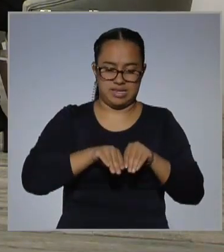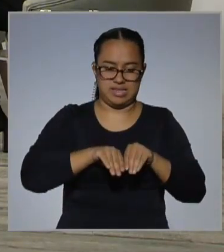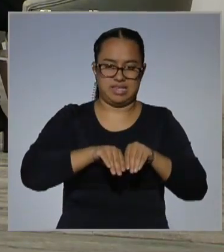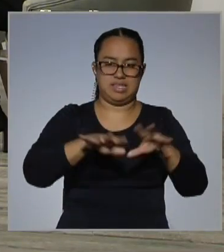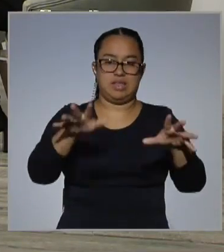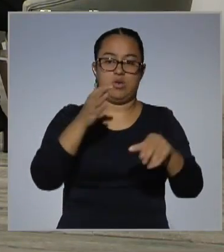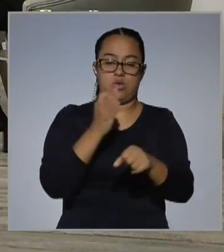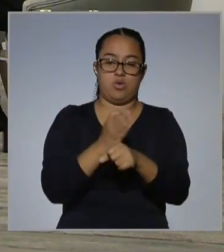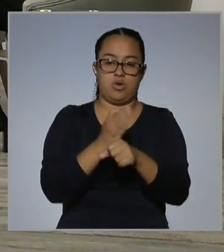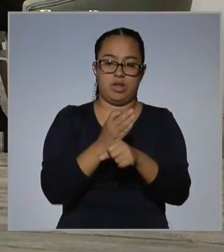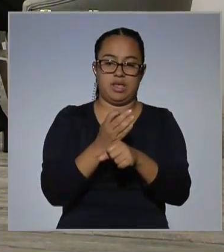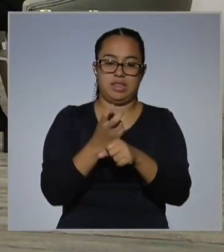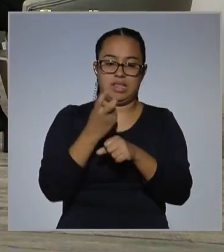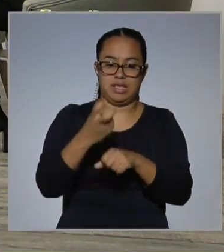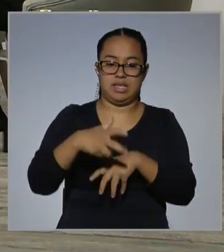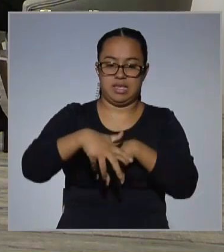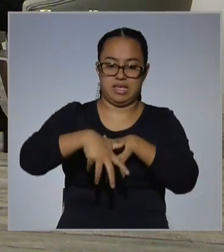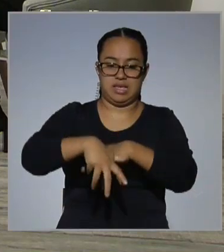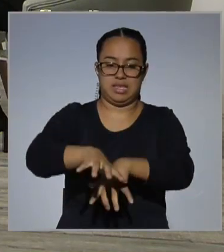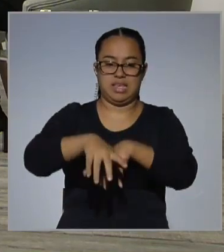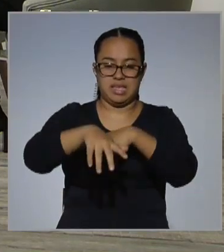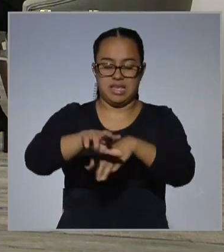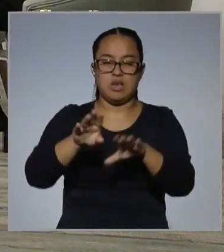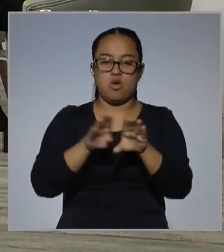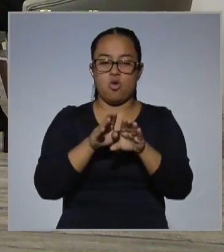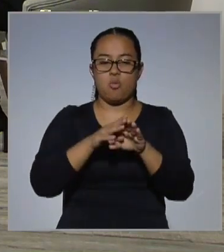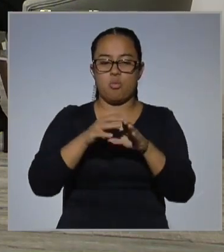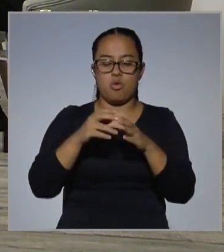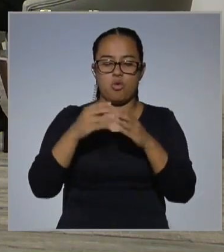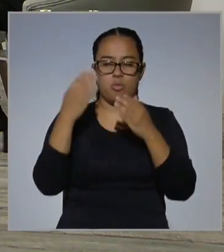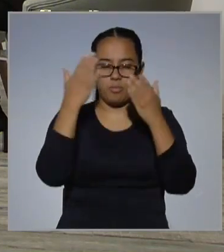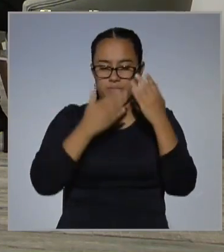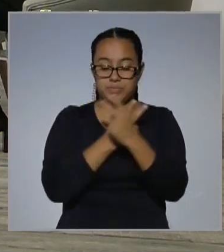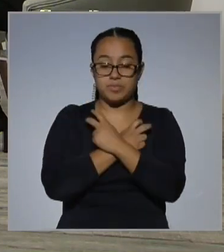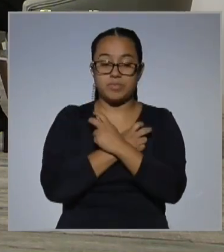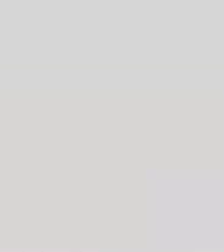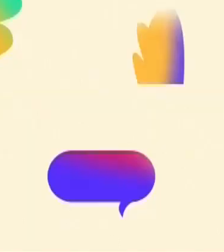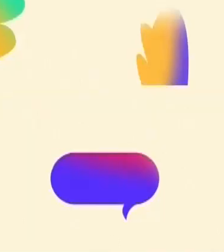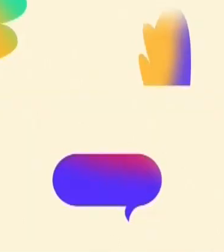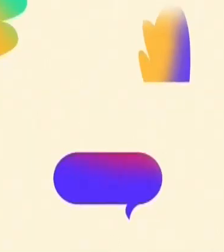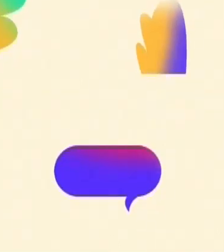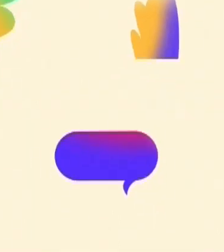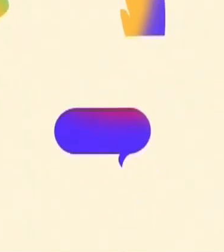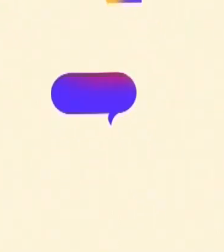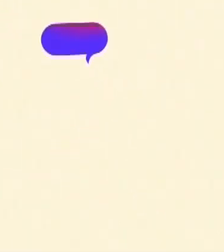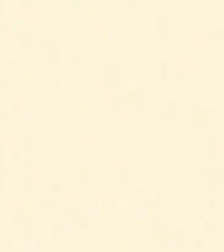se le dio al desfile de Catrinas es que sustituyó a las brujas, ¿no?